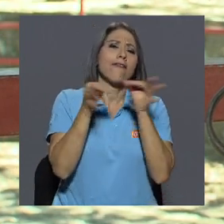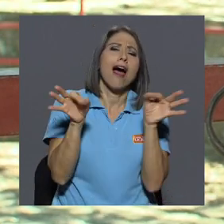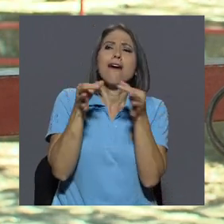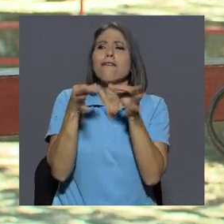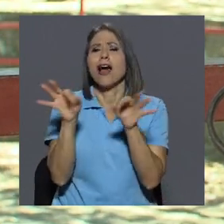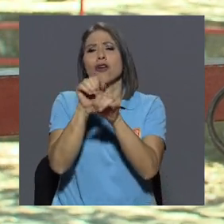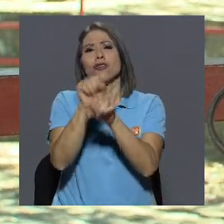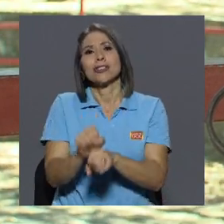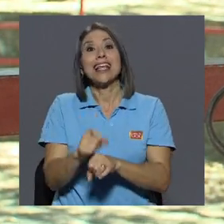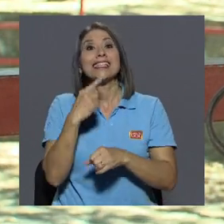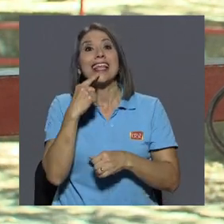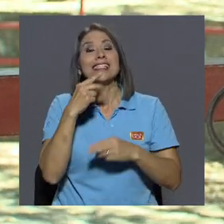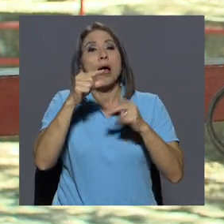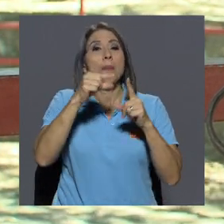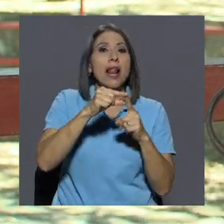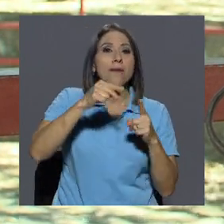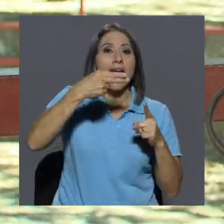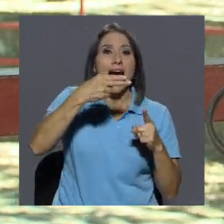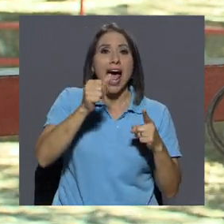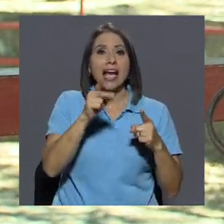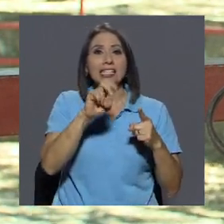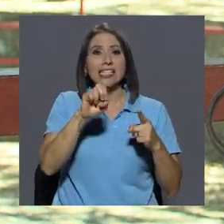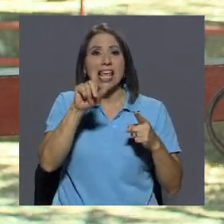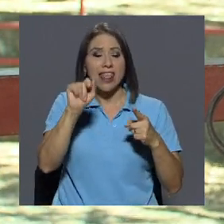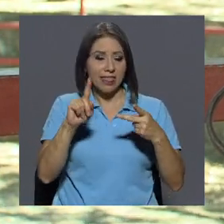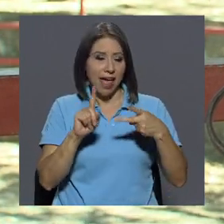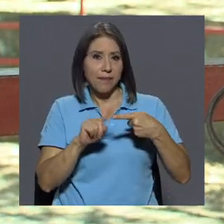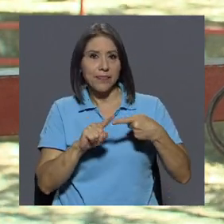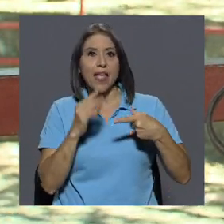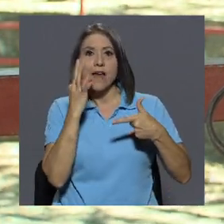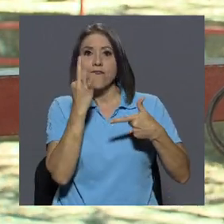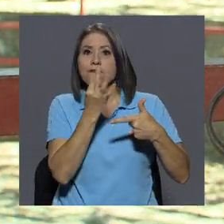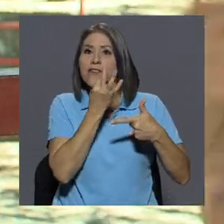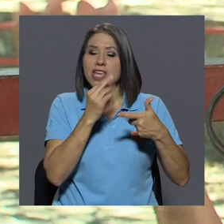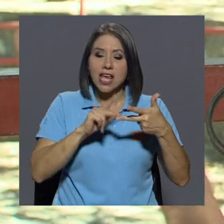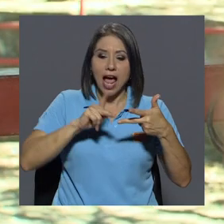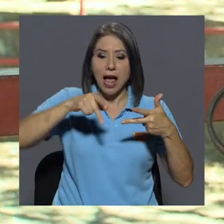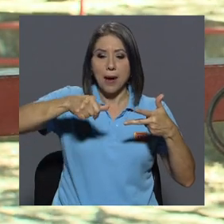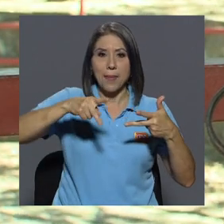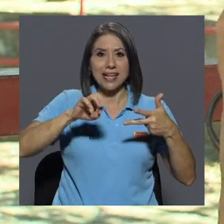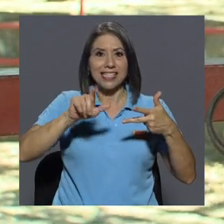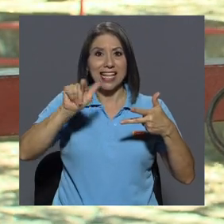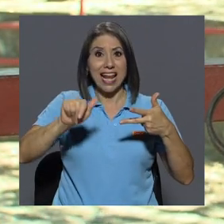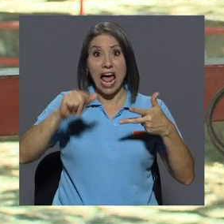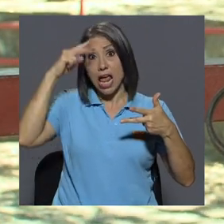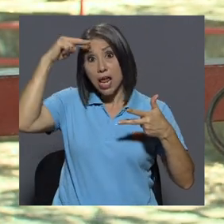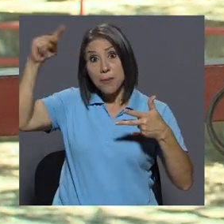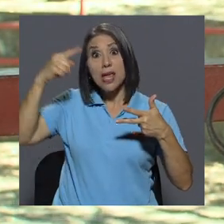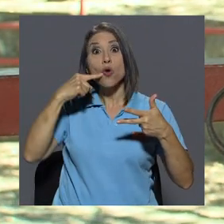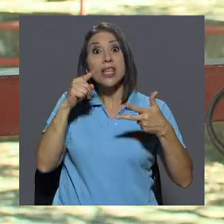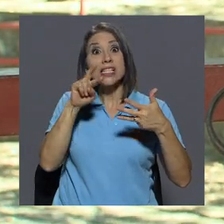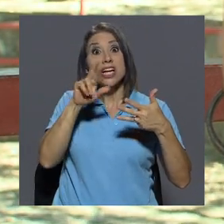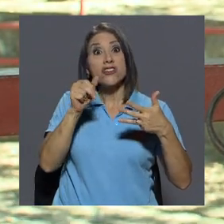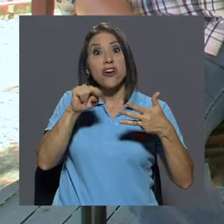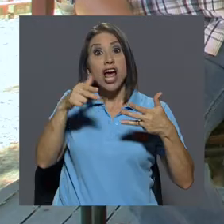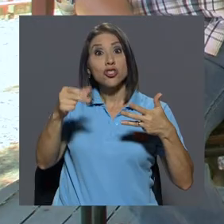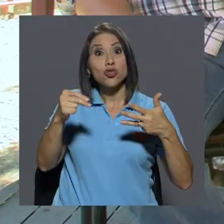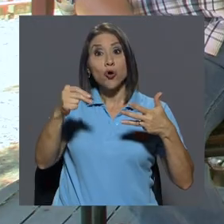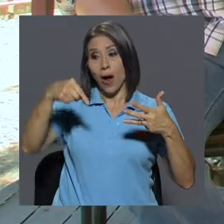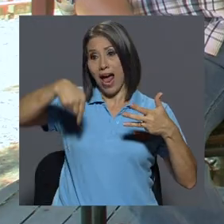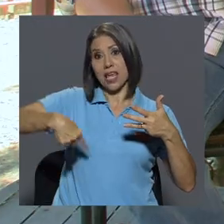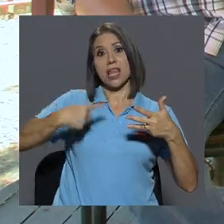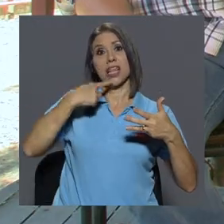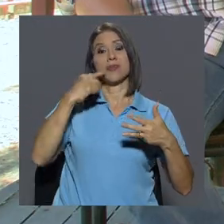decía hacienda, se decía finca, se decía parcela. En México dicen rancho. Aquí decimos